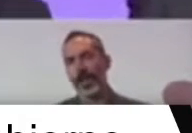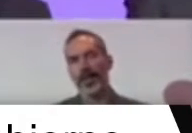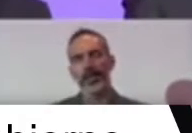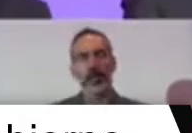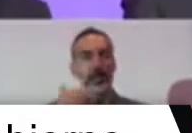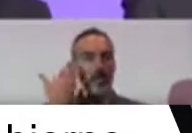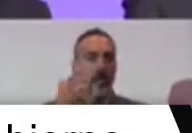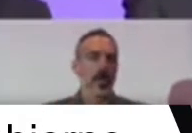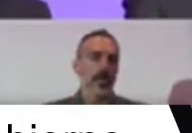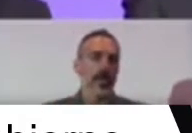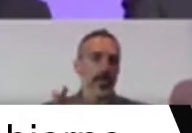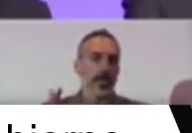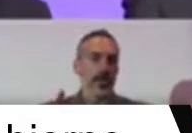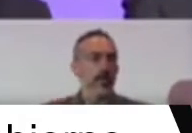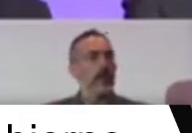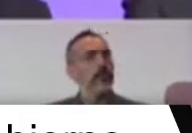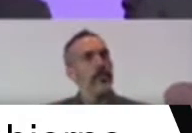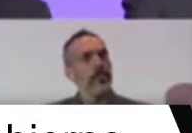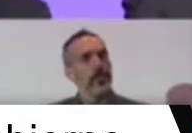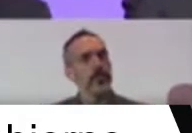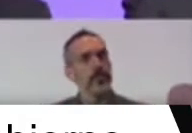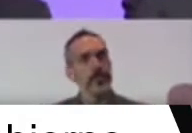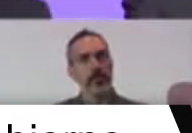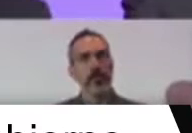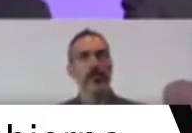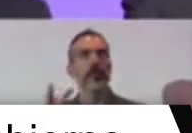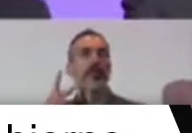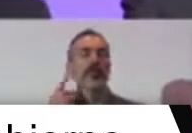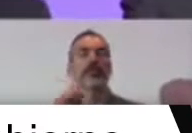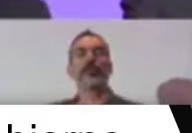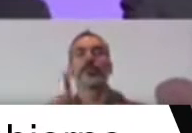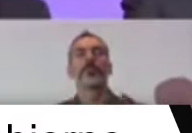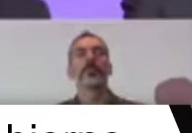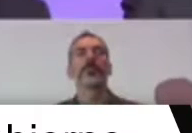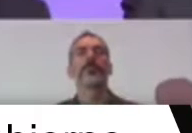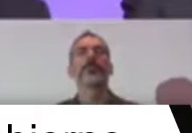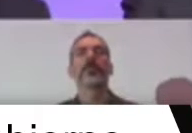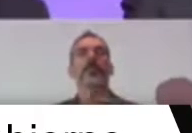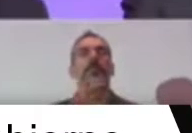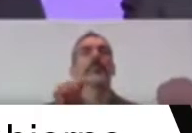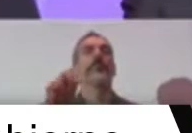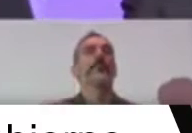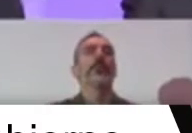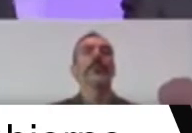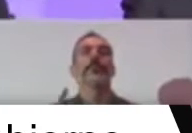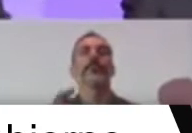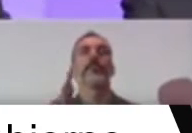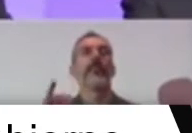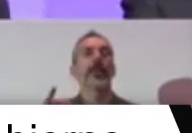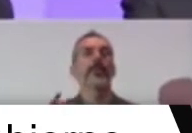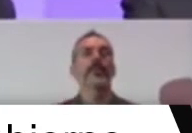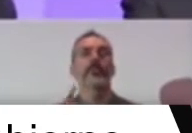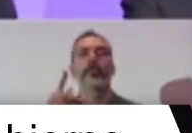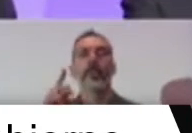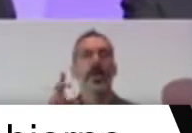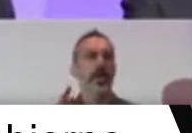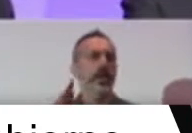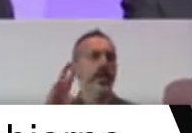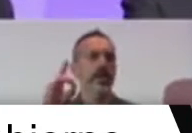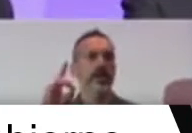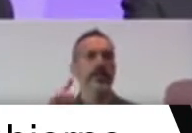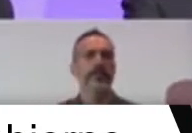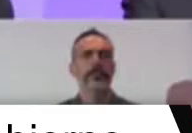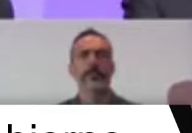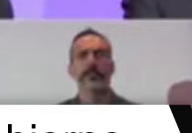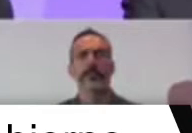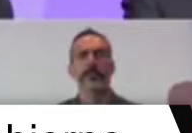y compromiso de los dirigentes nacionales y estatales, del PAN, del PRI, del PRD, a